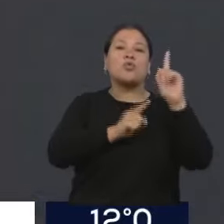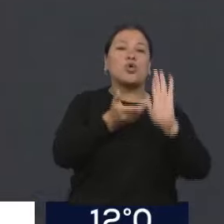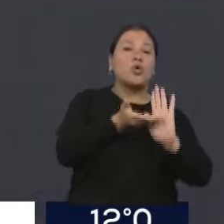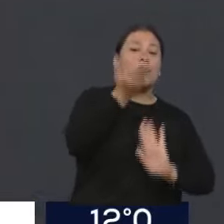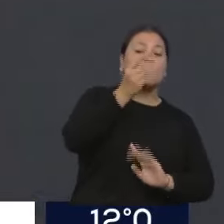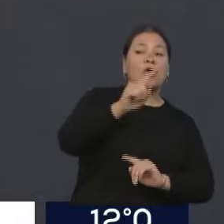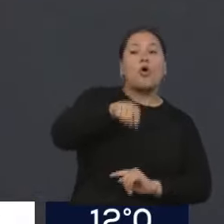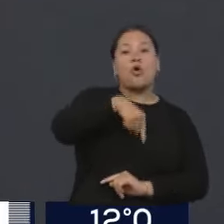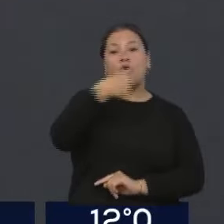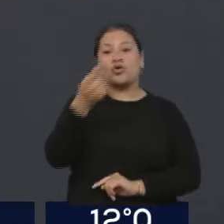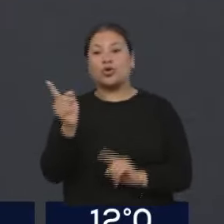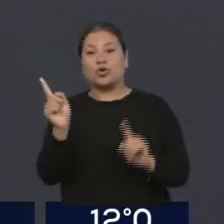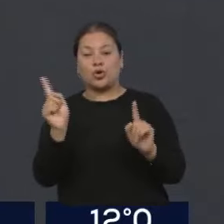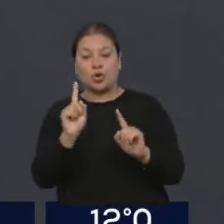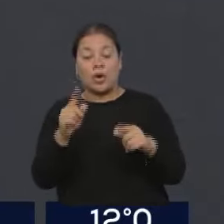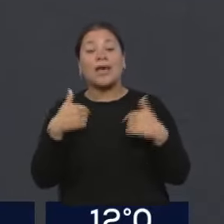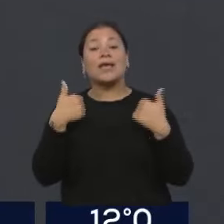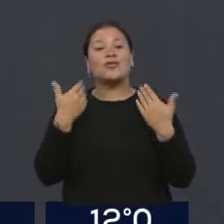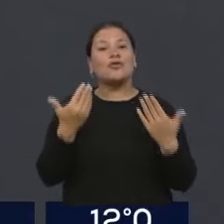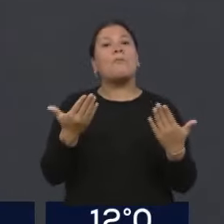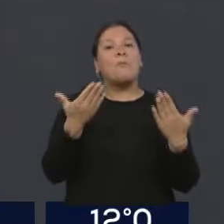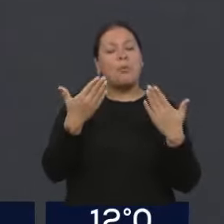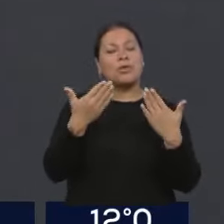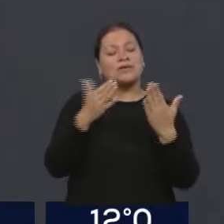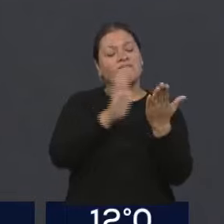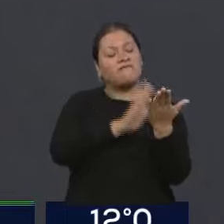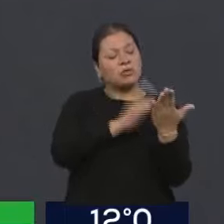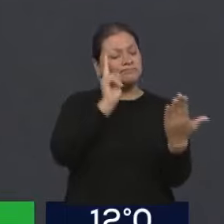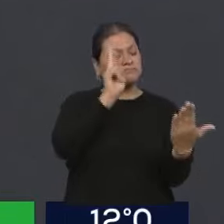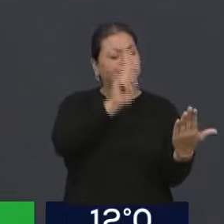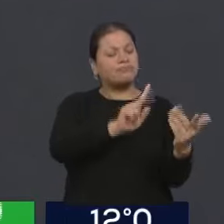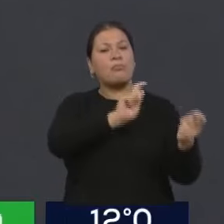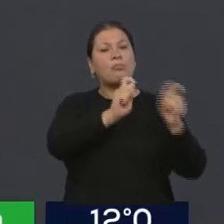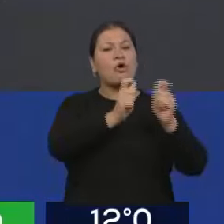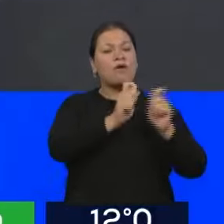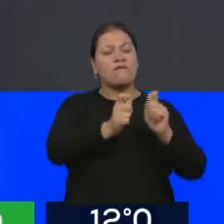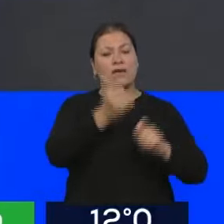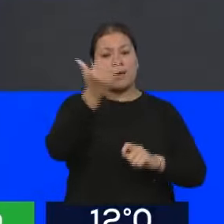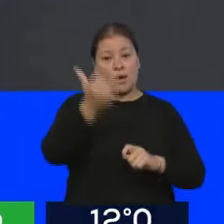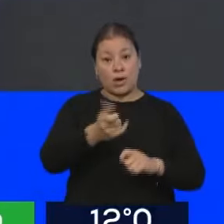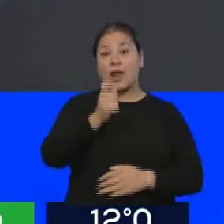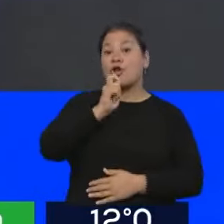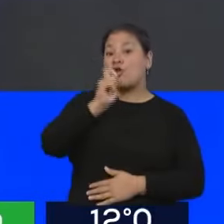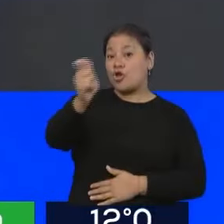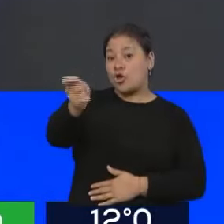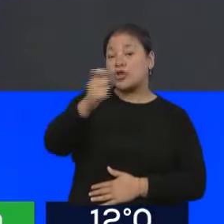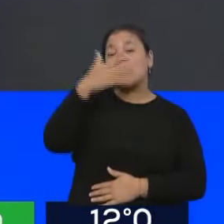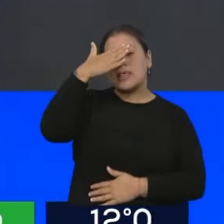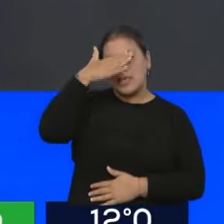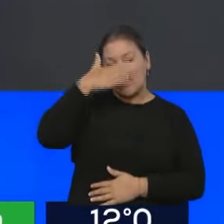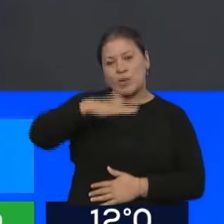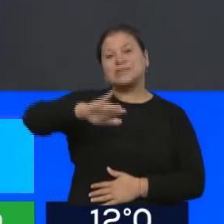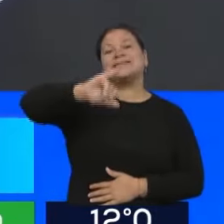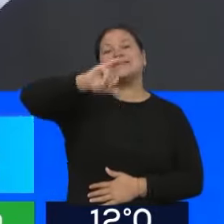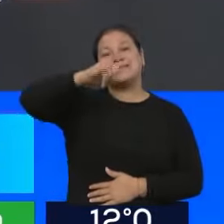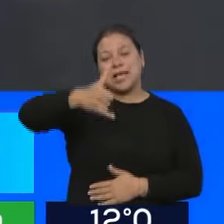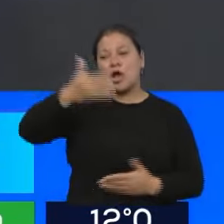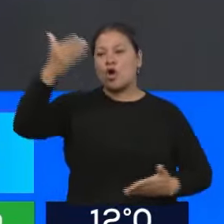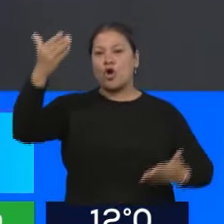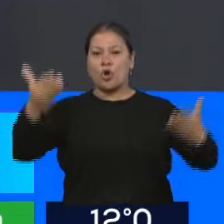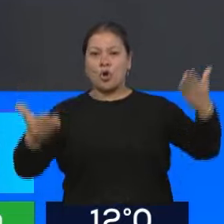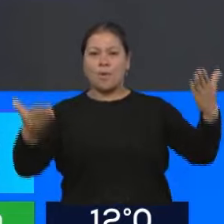casos todavía no. Por lo tanto, podés ver modificaciones tranquilamente. Vamos a la nota y después sí hacemos una